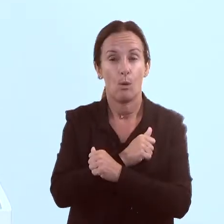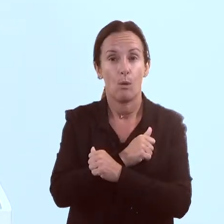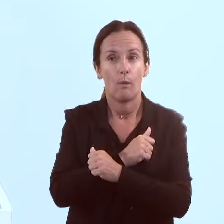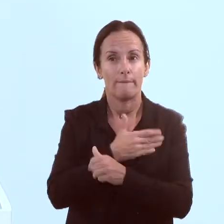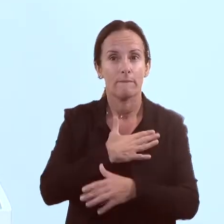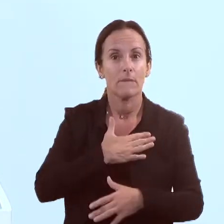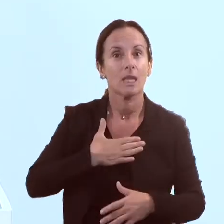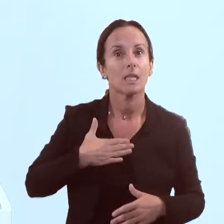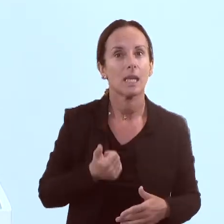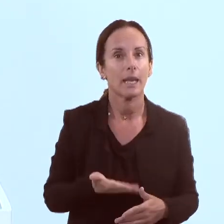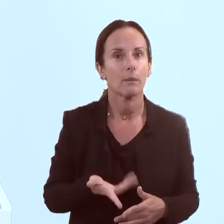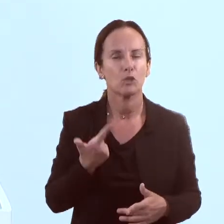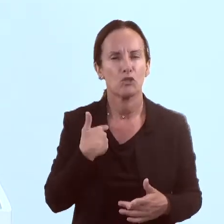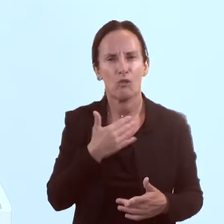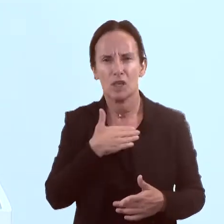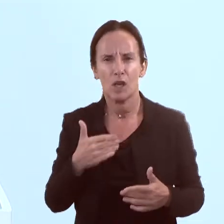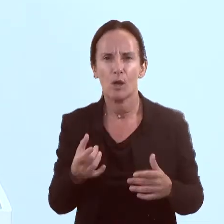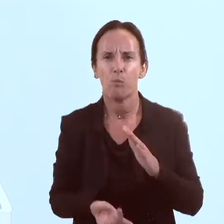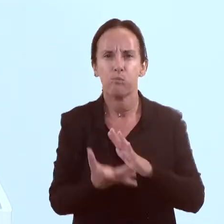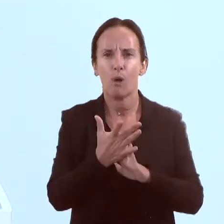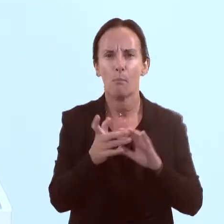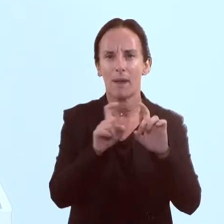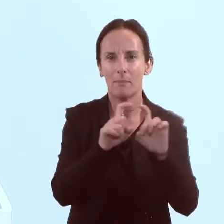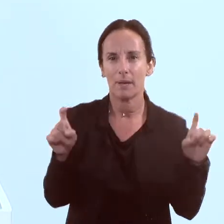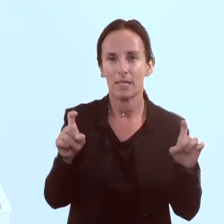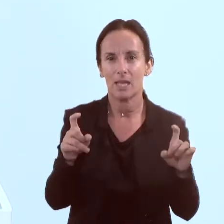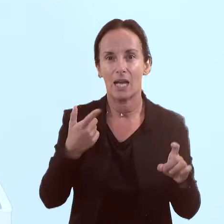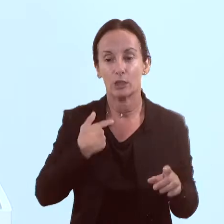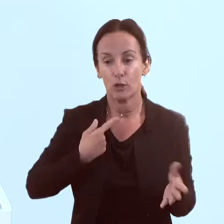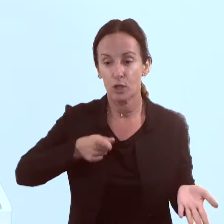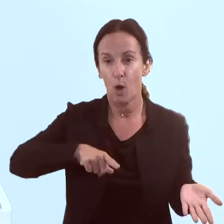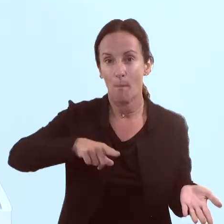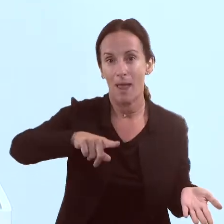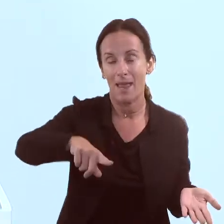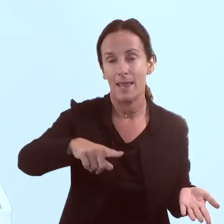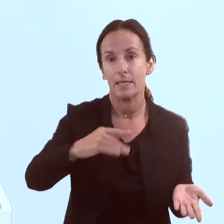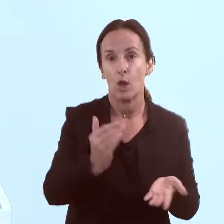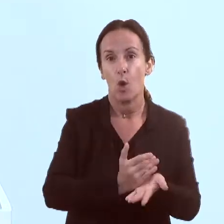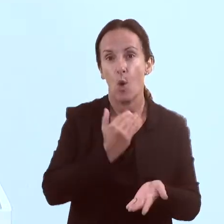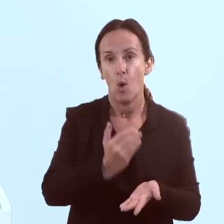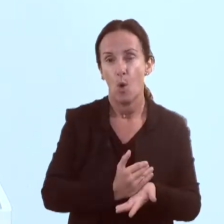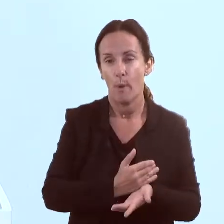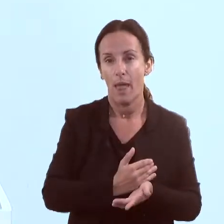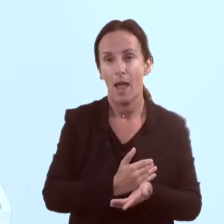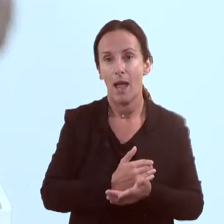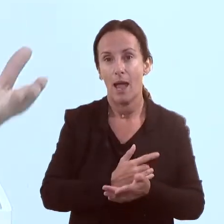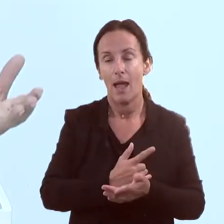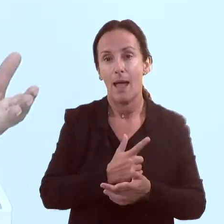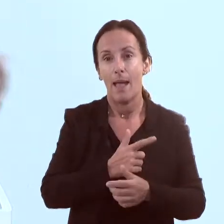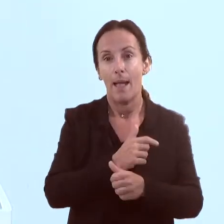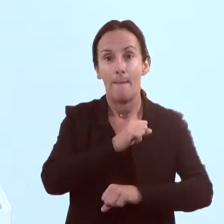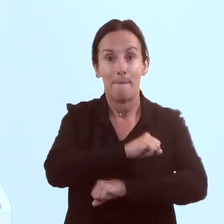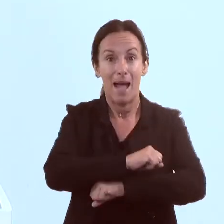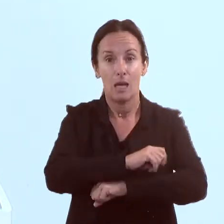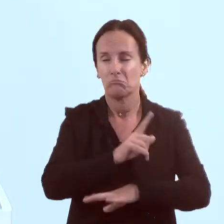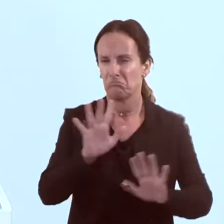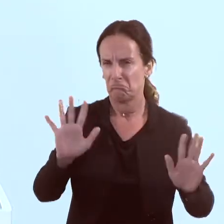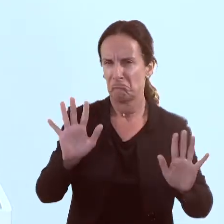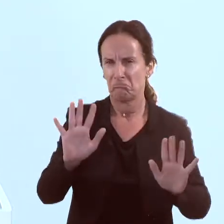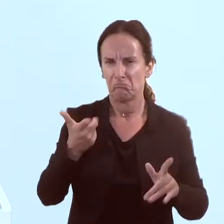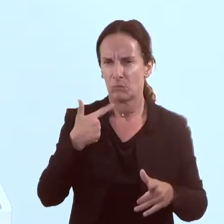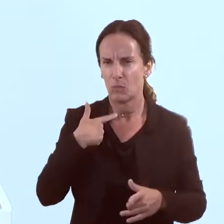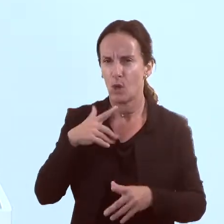de emprendimiento y lo que puedes hacer es capitalizar todo tu paro para poder iniciar una vida nueva a nivel laboral.